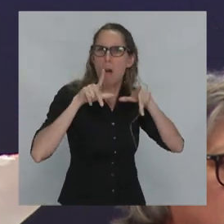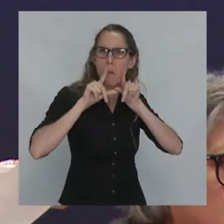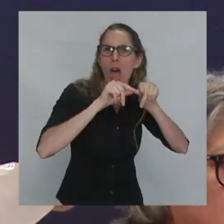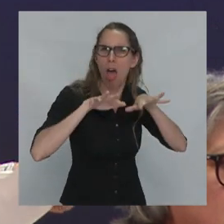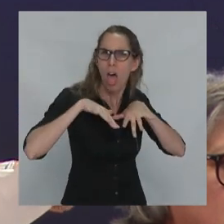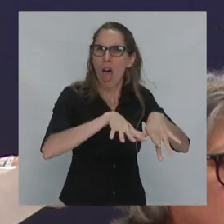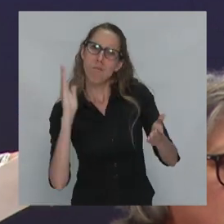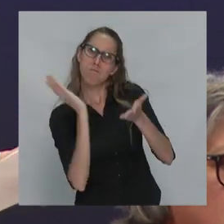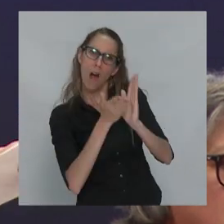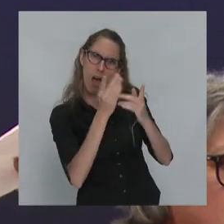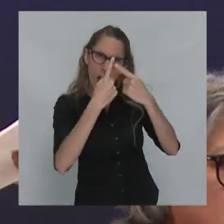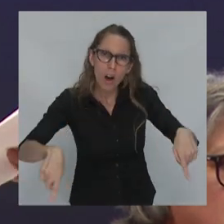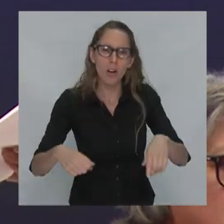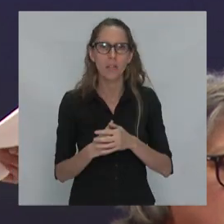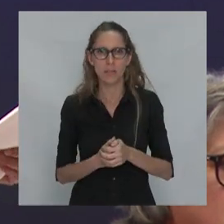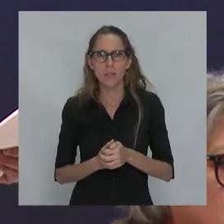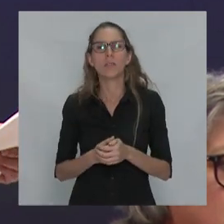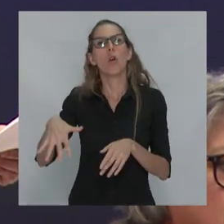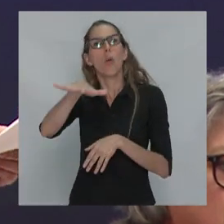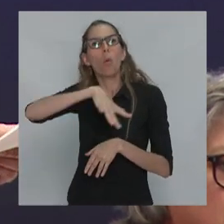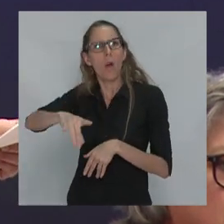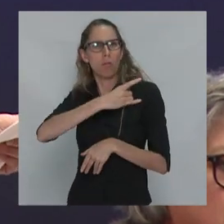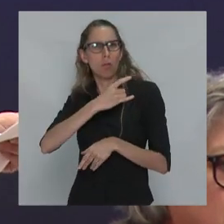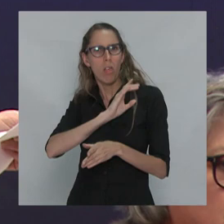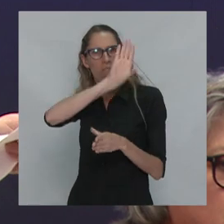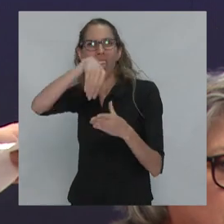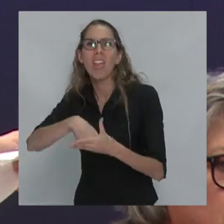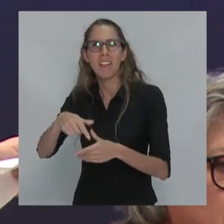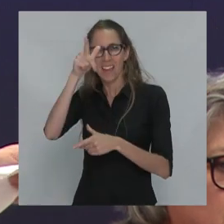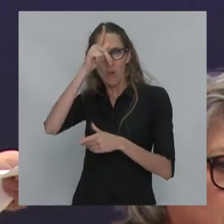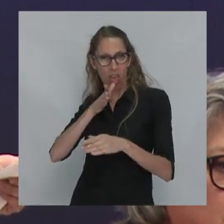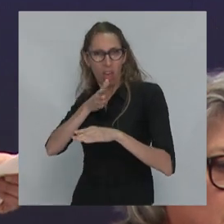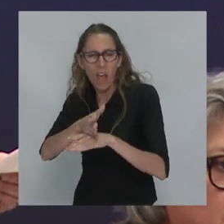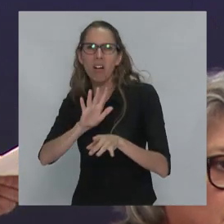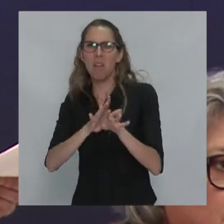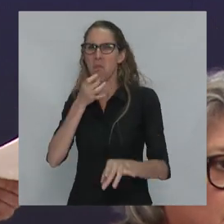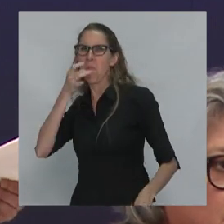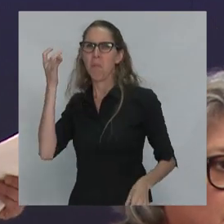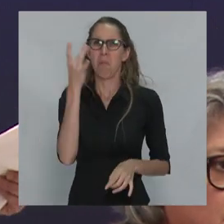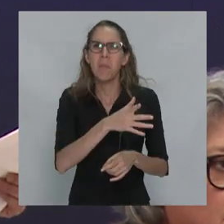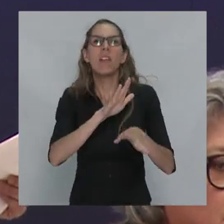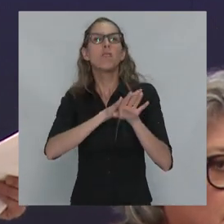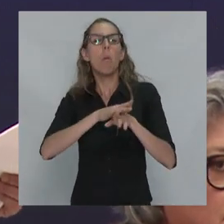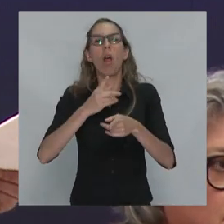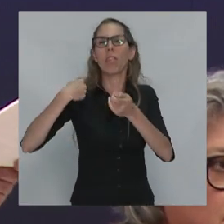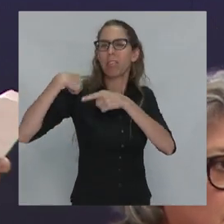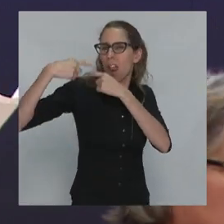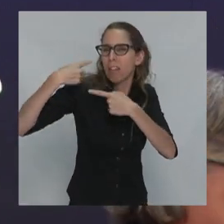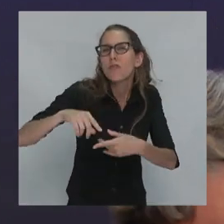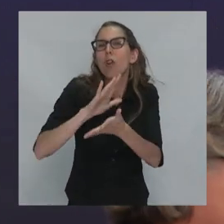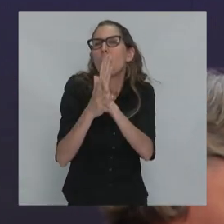del ingreso de fuerzas de seguridad en los campus universitarios, las del desprecio por la tradición y la historia de nuestros